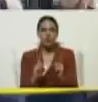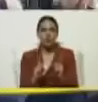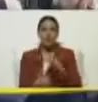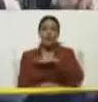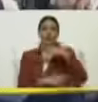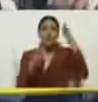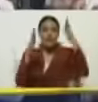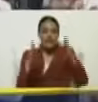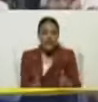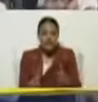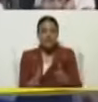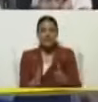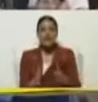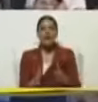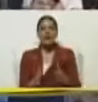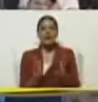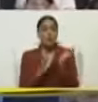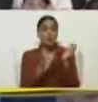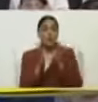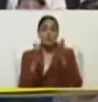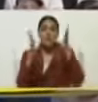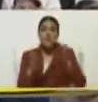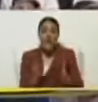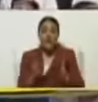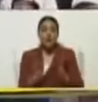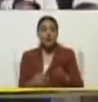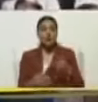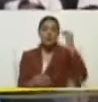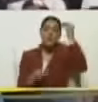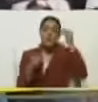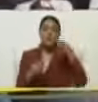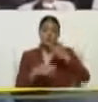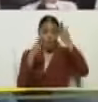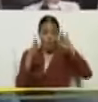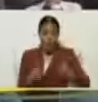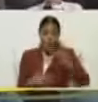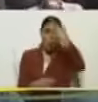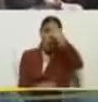Cristiano, humanista, socialista.